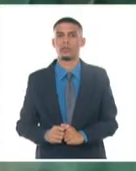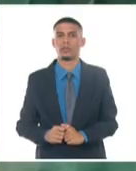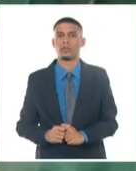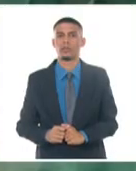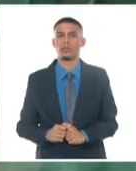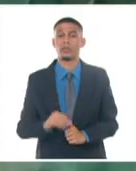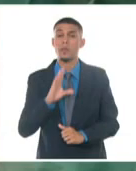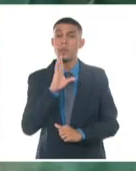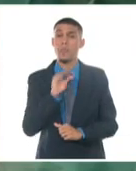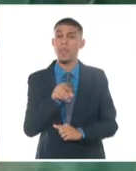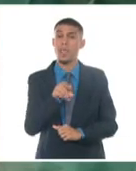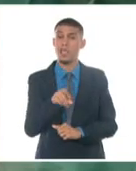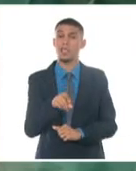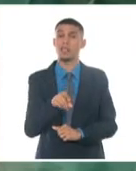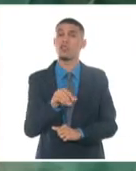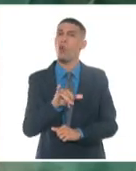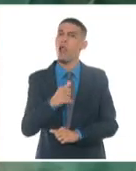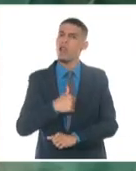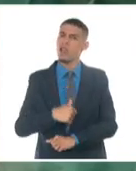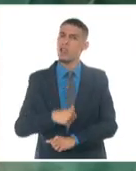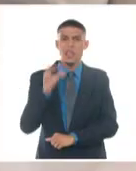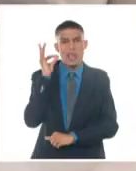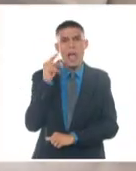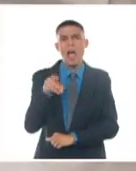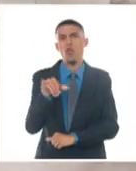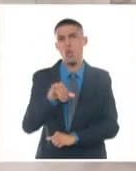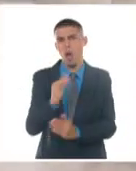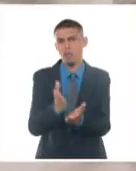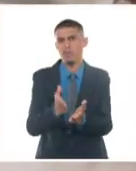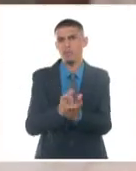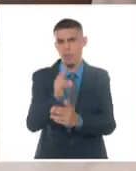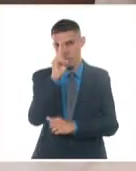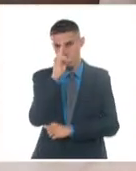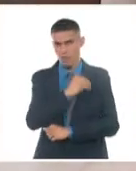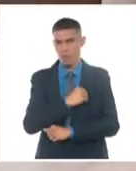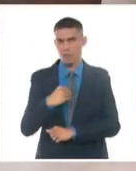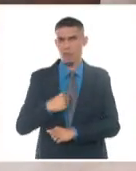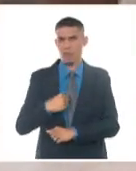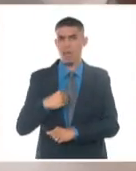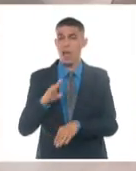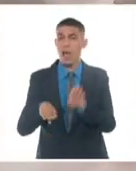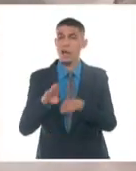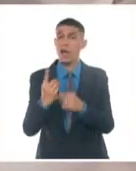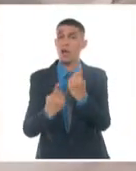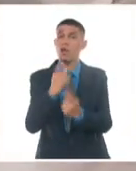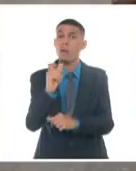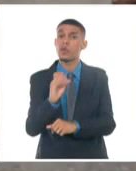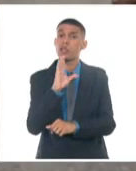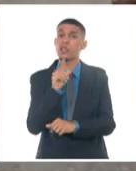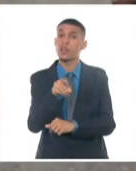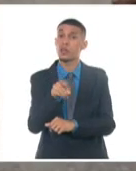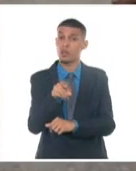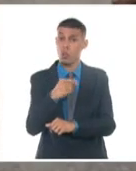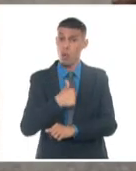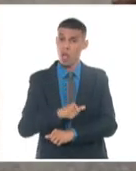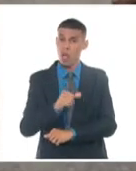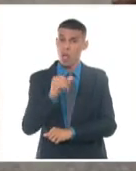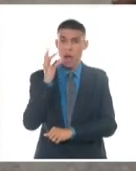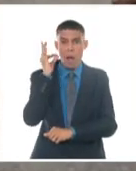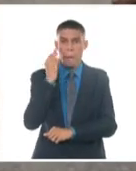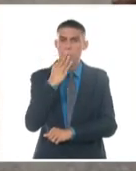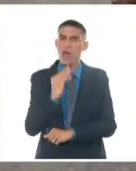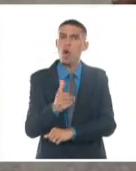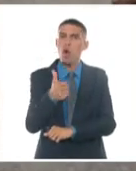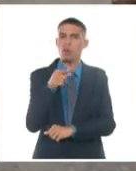ser mejor que tú, mejor cirujana que tú, yo digo, ¿qué más orgullo para mí? Eso es lo que yo quiero. Yo tengo una gran responsabilidad con